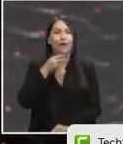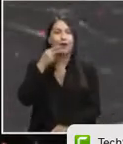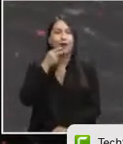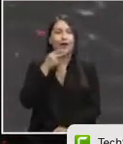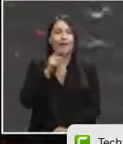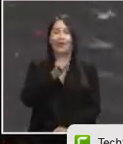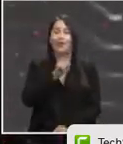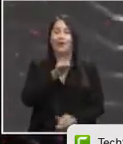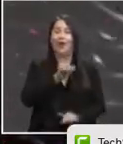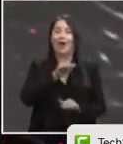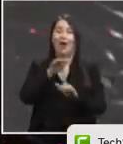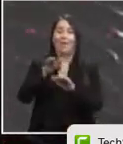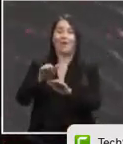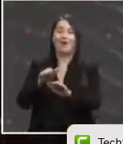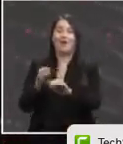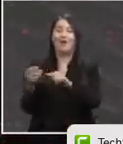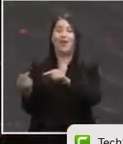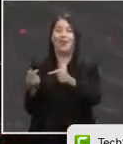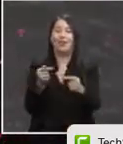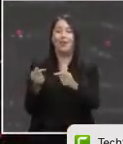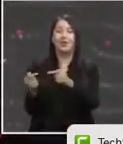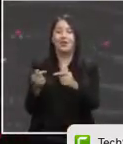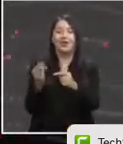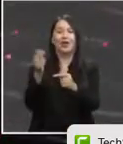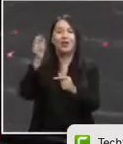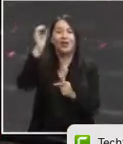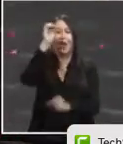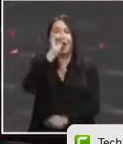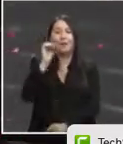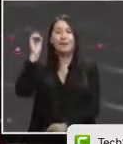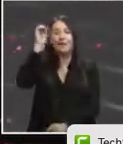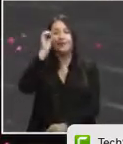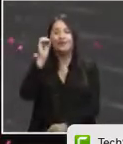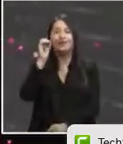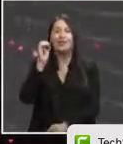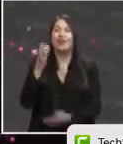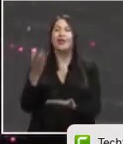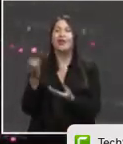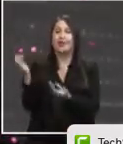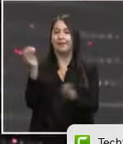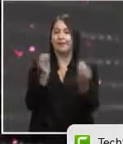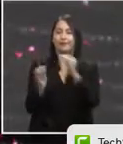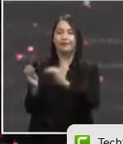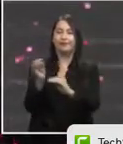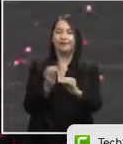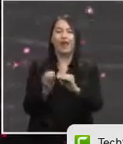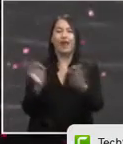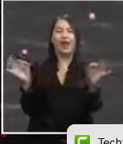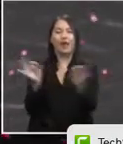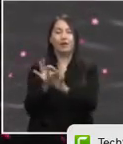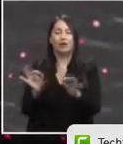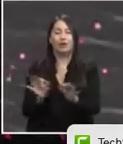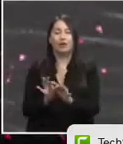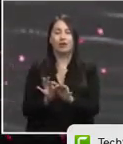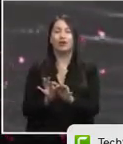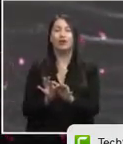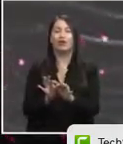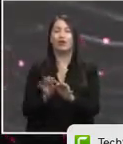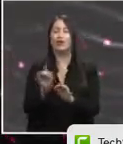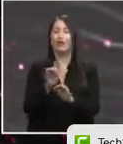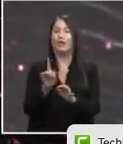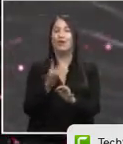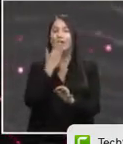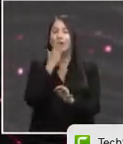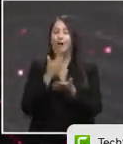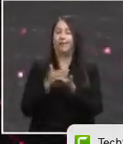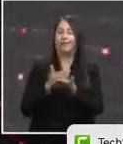favorece, por cierto, la elaboración y discusión de ideas ni serenidad en la argumentación, lo que trae consigo la exclusión